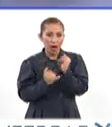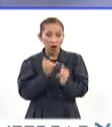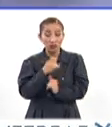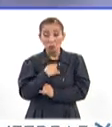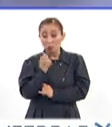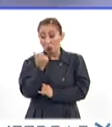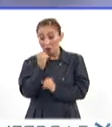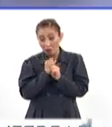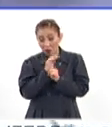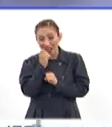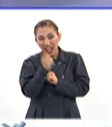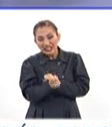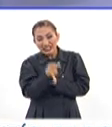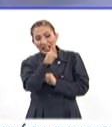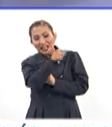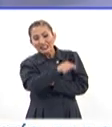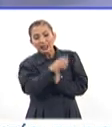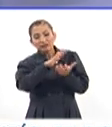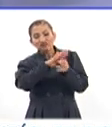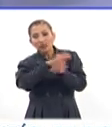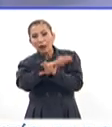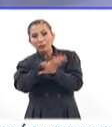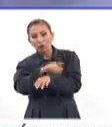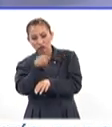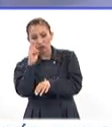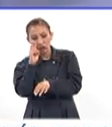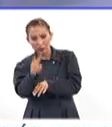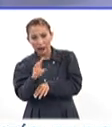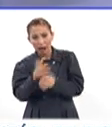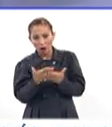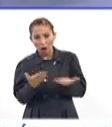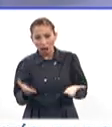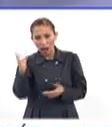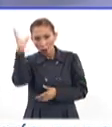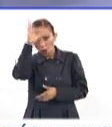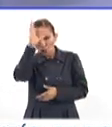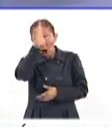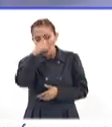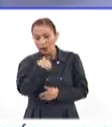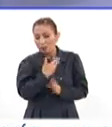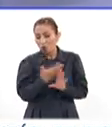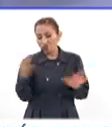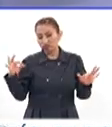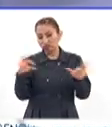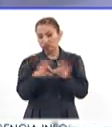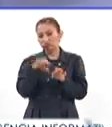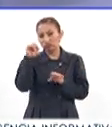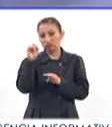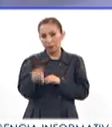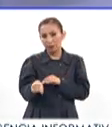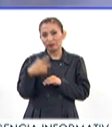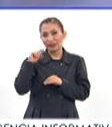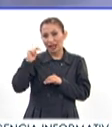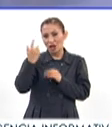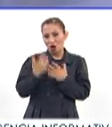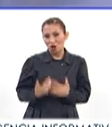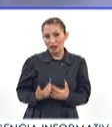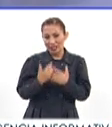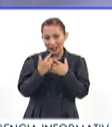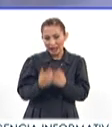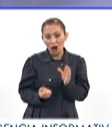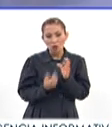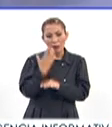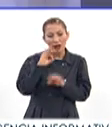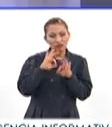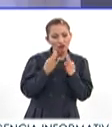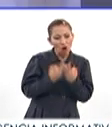información sobre esas transformaciones que hemos estado viviendo en la cultura y que están muy relacionadas con la tecnología,